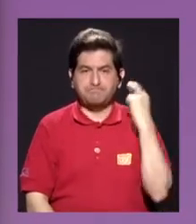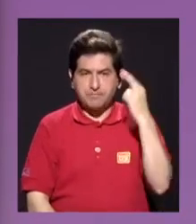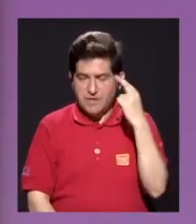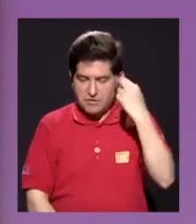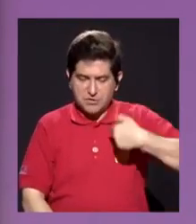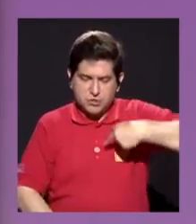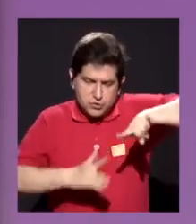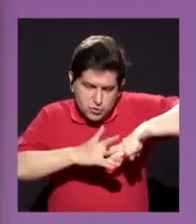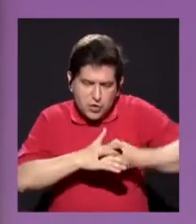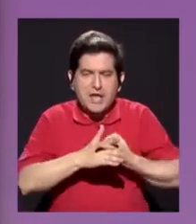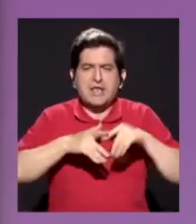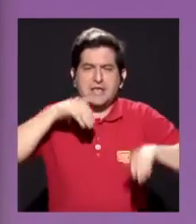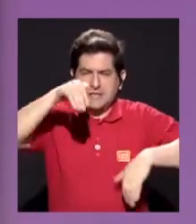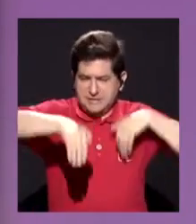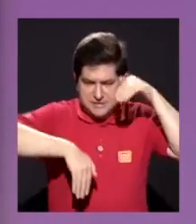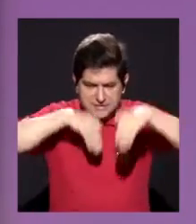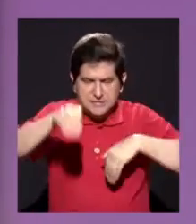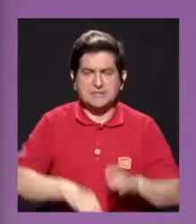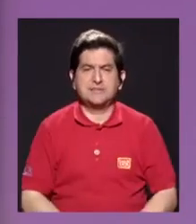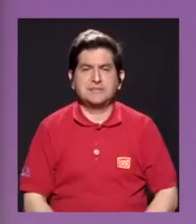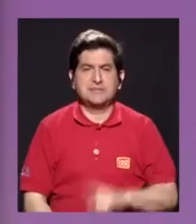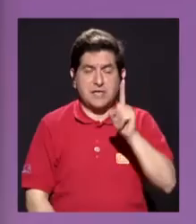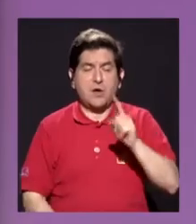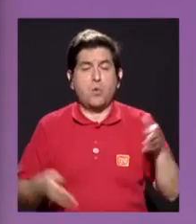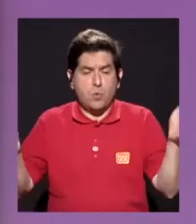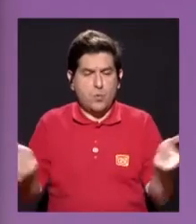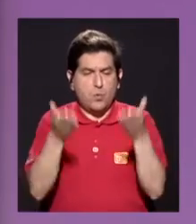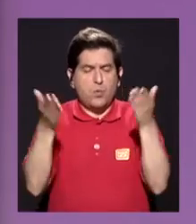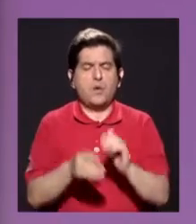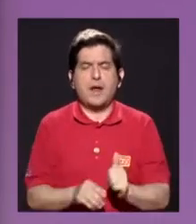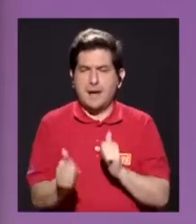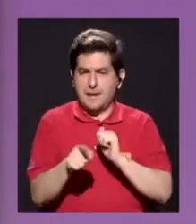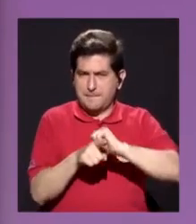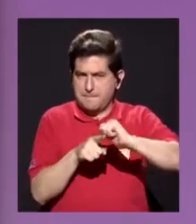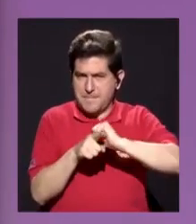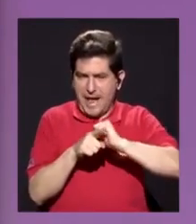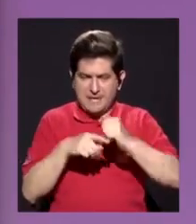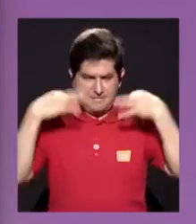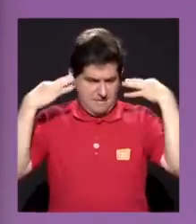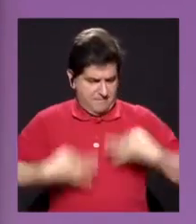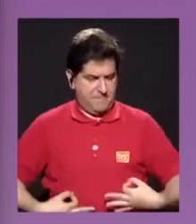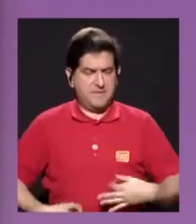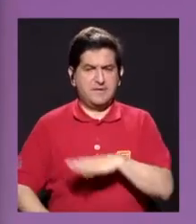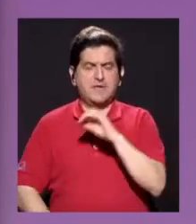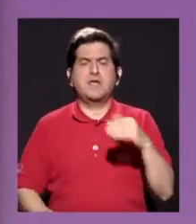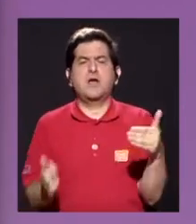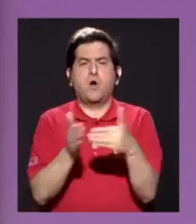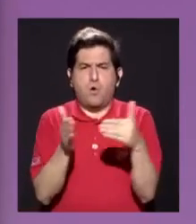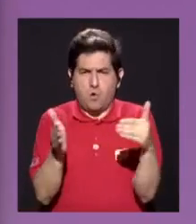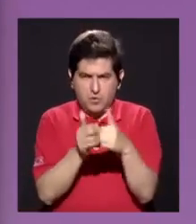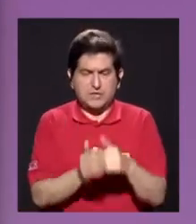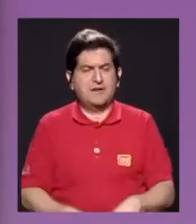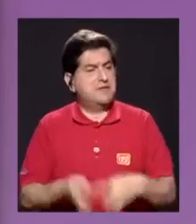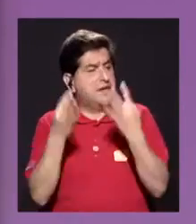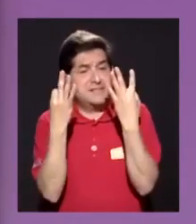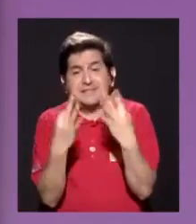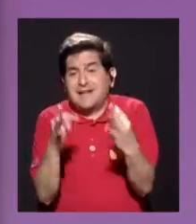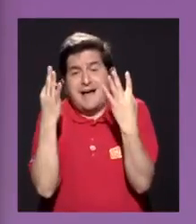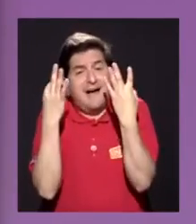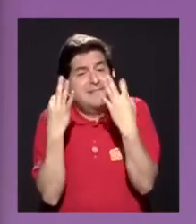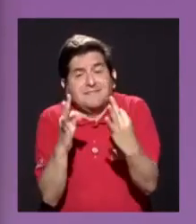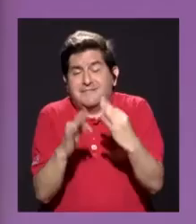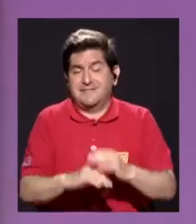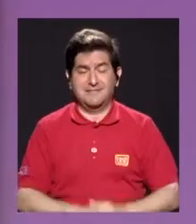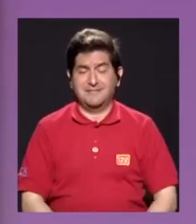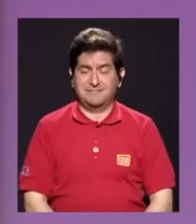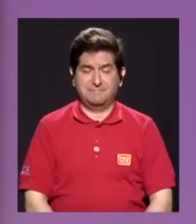empecé a nadar, ¿verdad? Una motivación para volver a hacer ejercicio y un poco también mandarme al agua metafóricamente